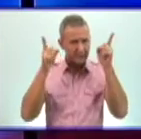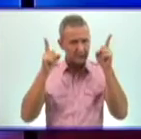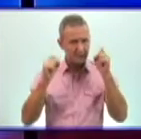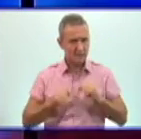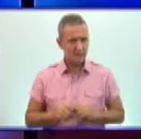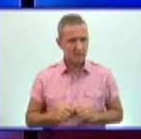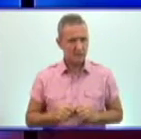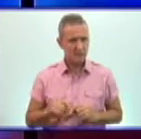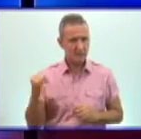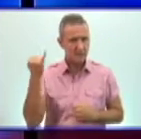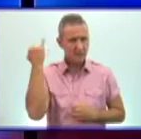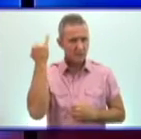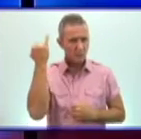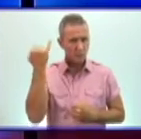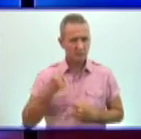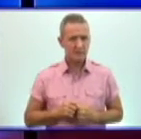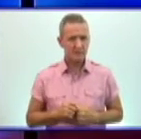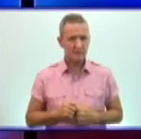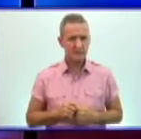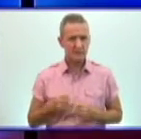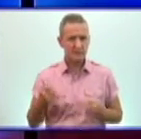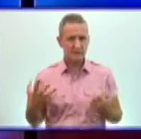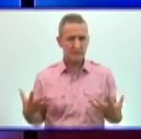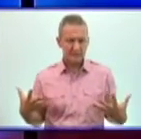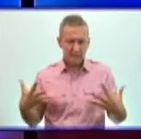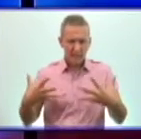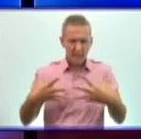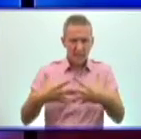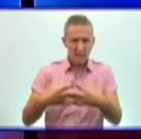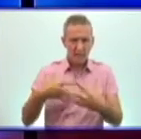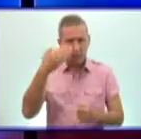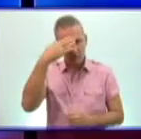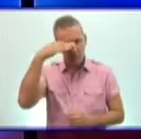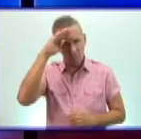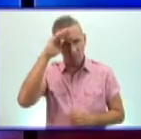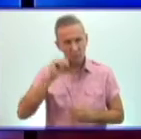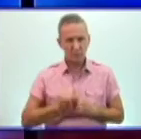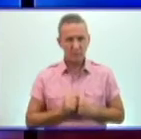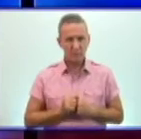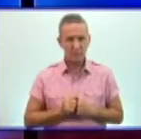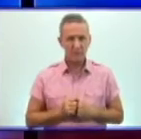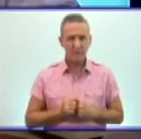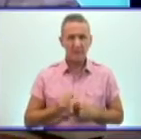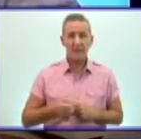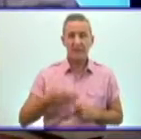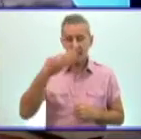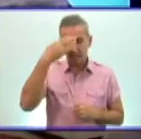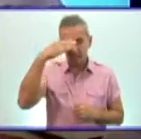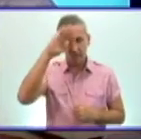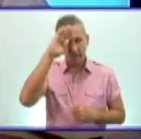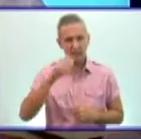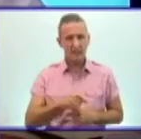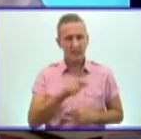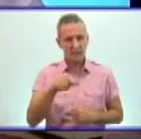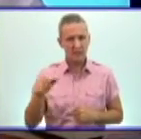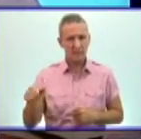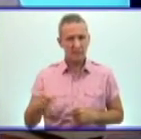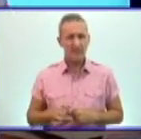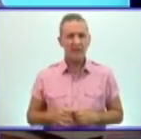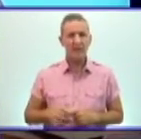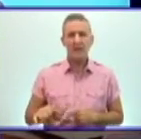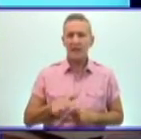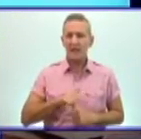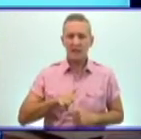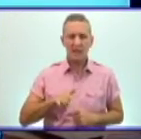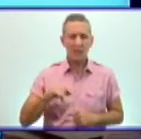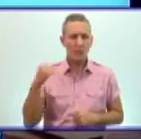el internacionalismo se imbrica con el patriotismo. Ser patriota es también ser internacionalista. Y